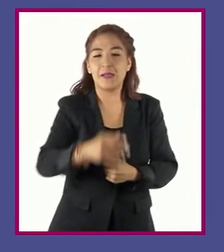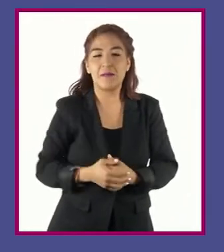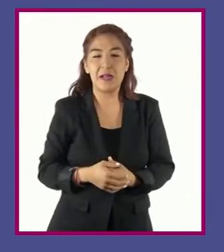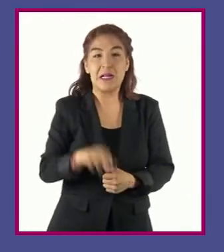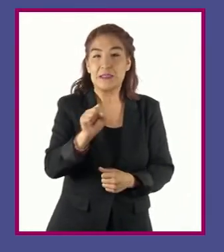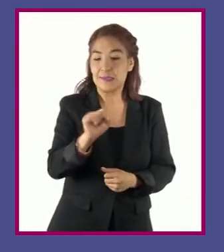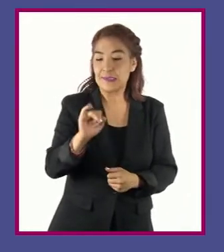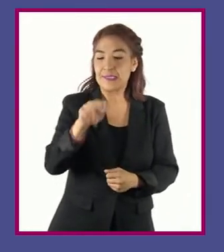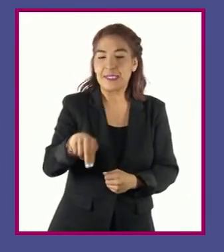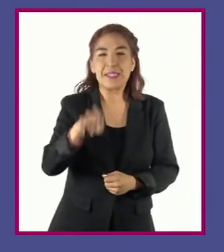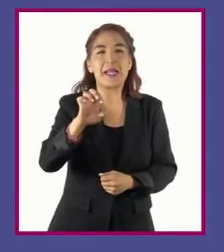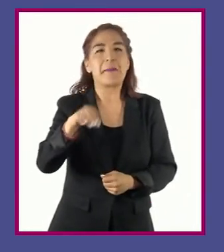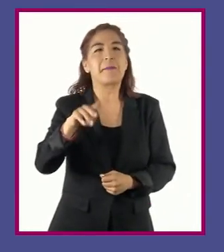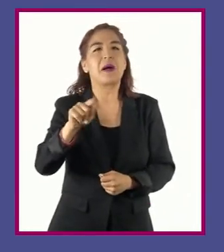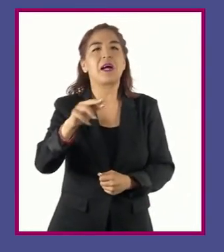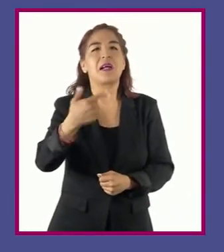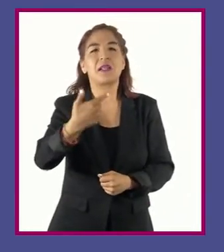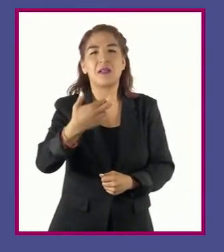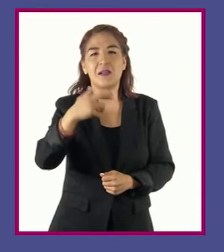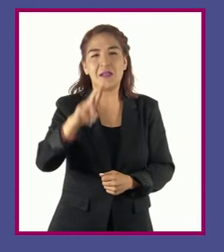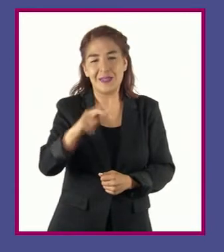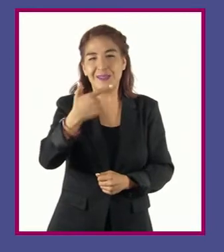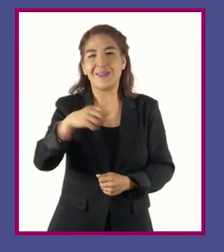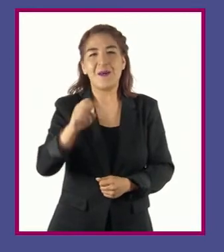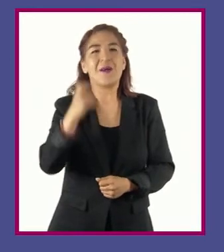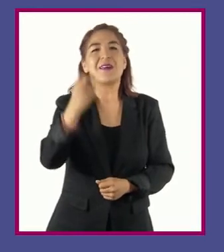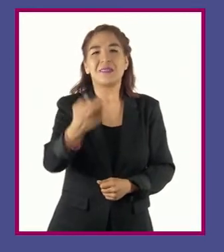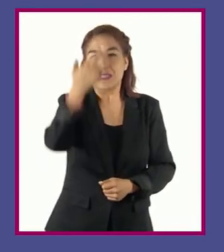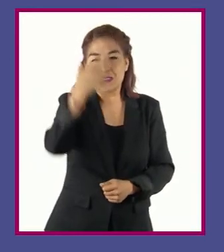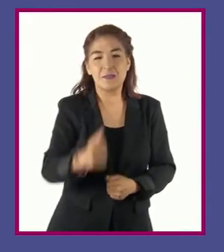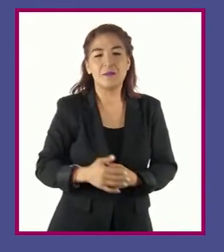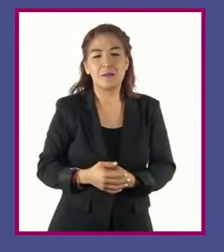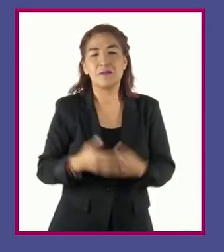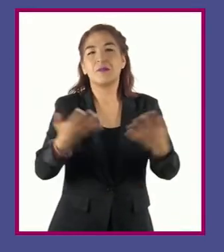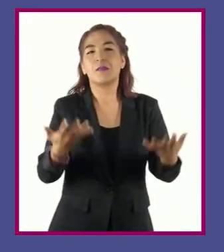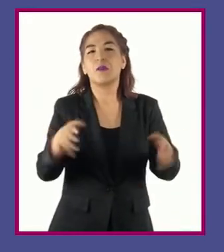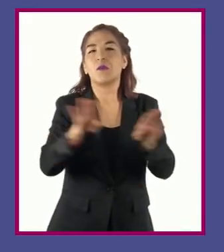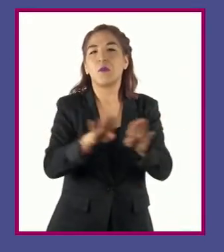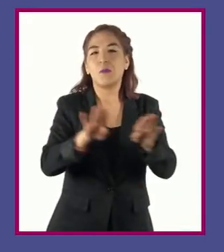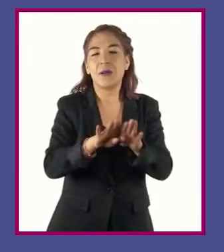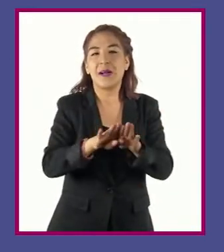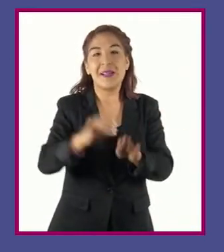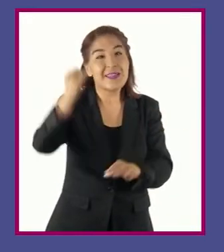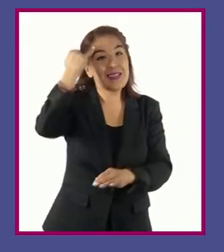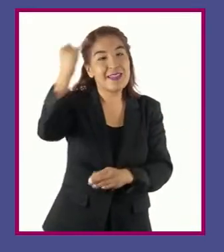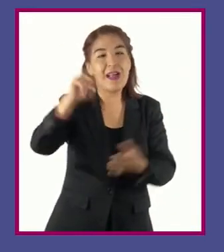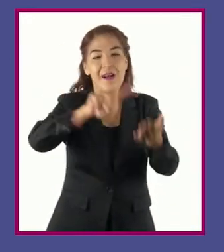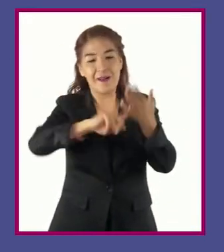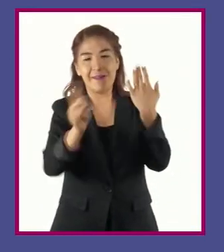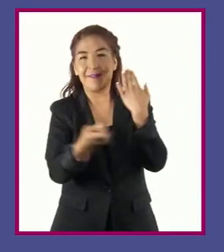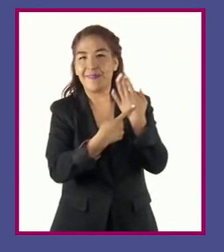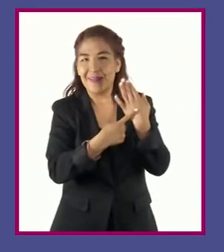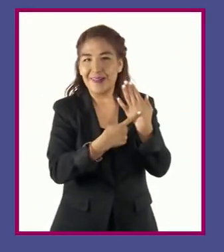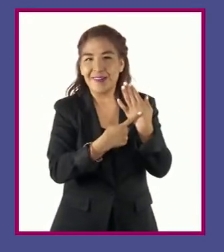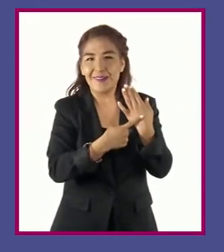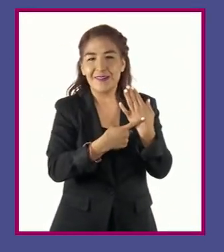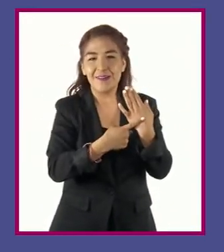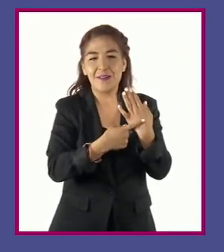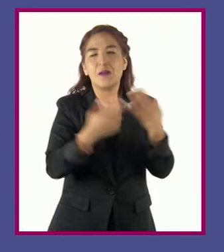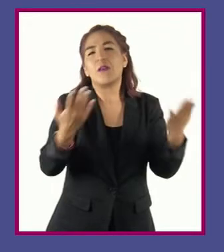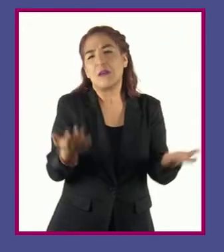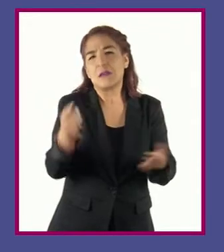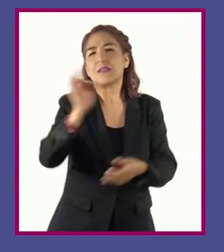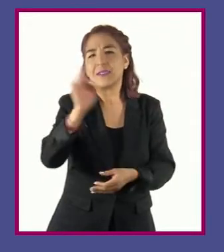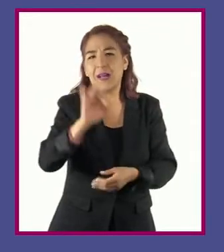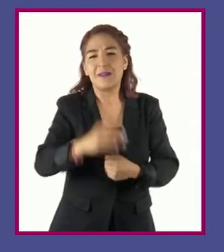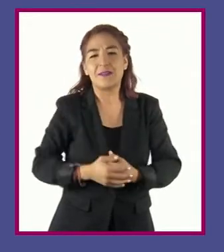sin embargo, que es justamente la indicación de la idea contraria o que